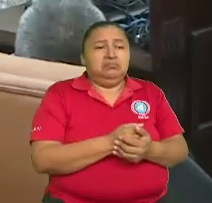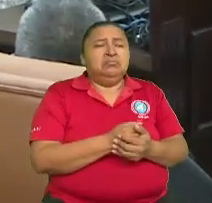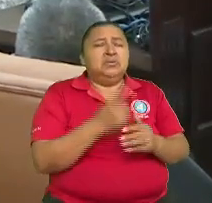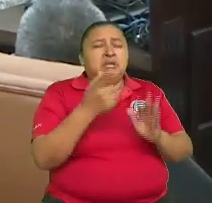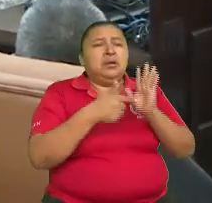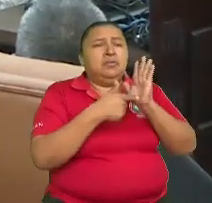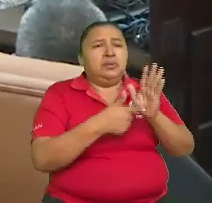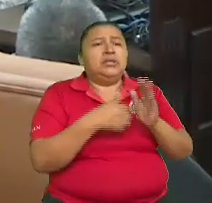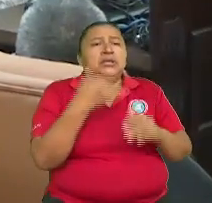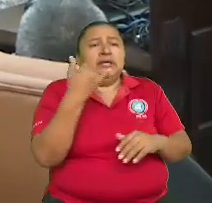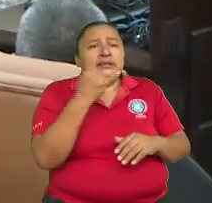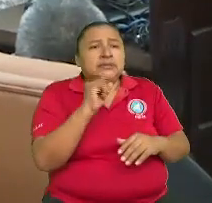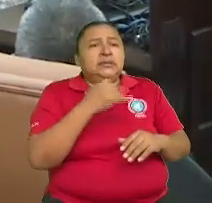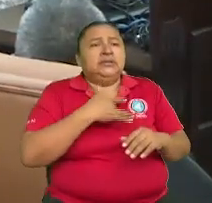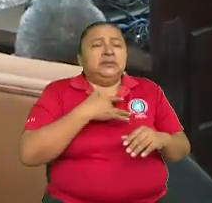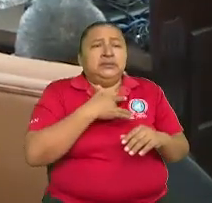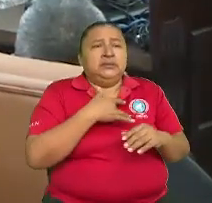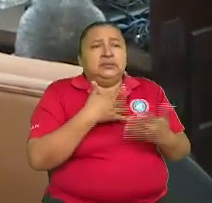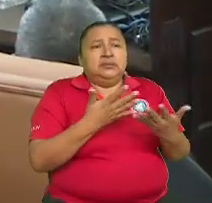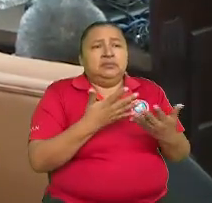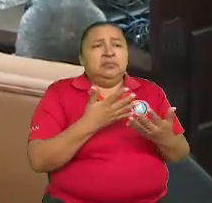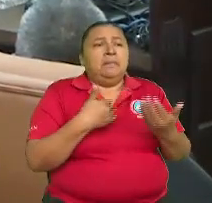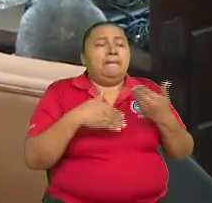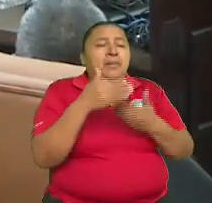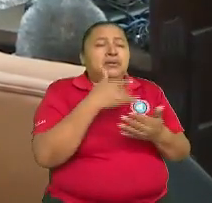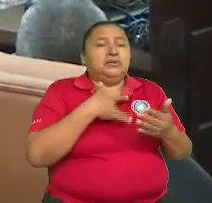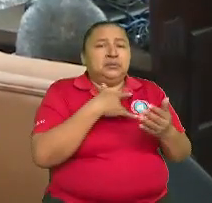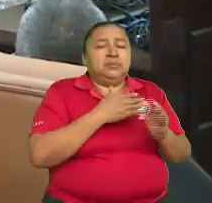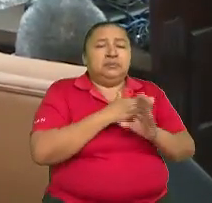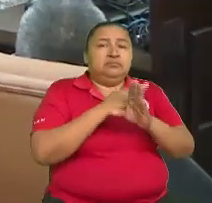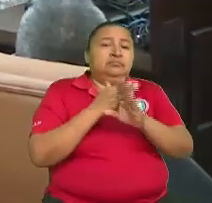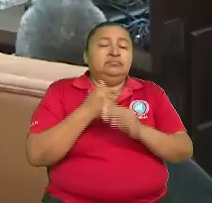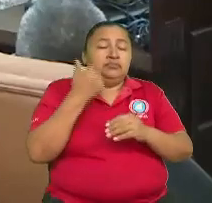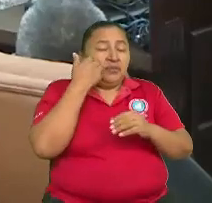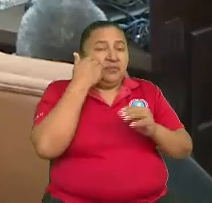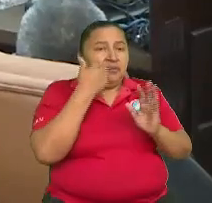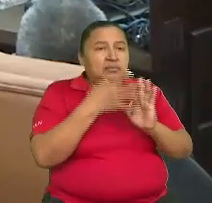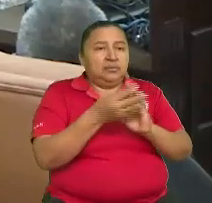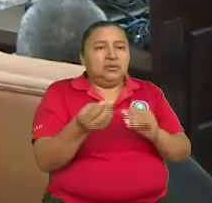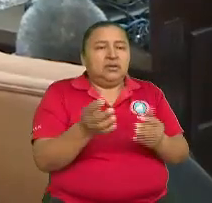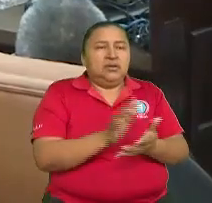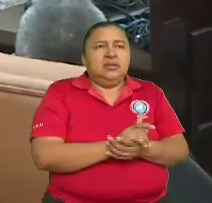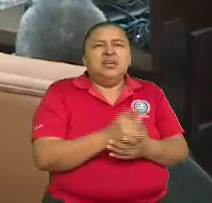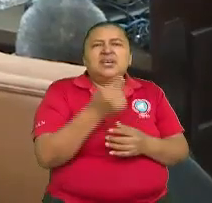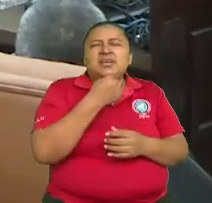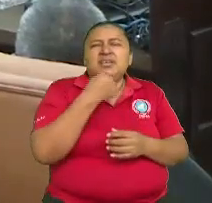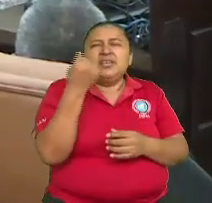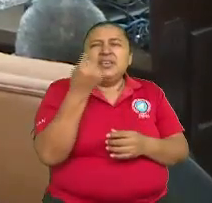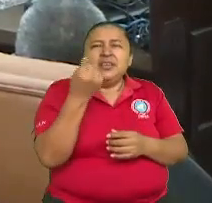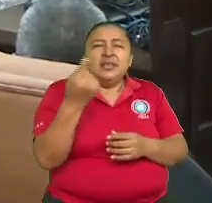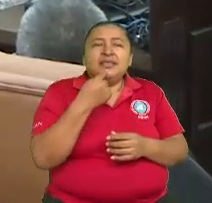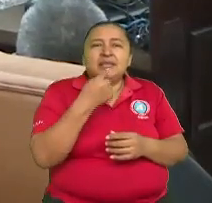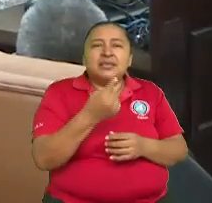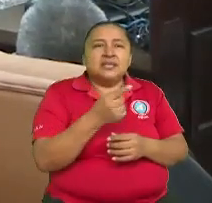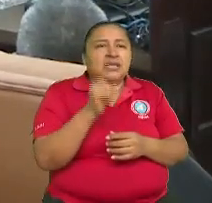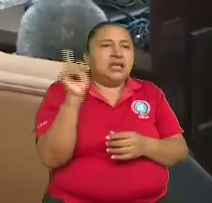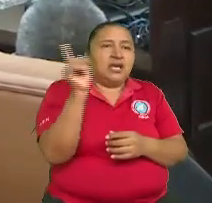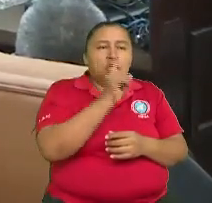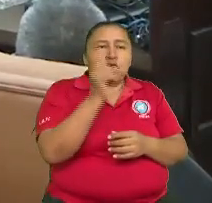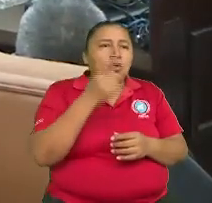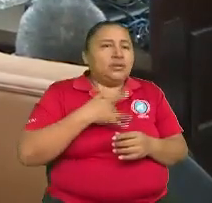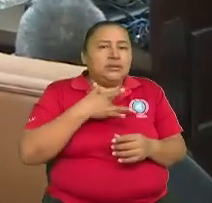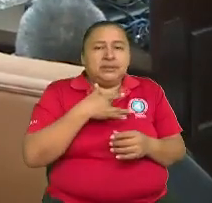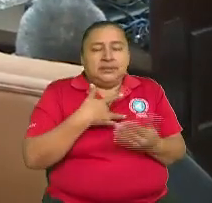demuestran que es necesario recursos para enfrentar la pandemia. ¿Quién ha dicho que no es